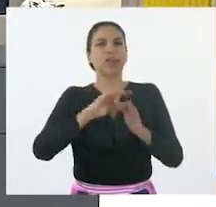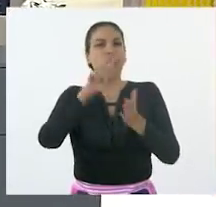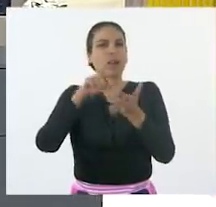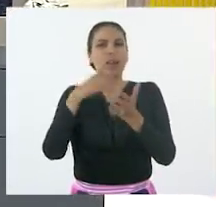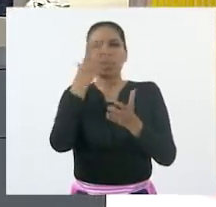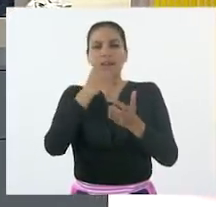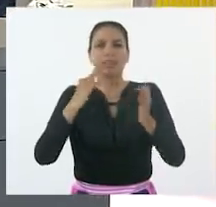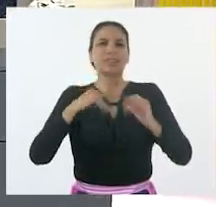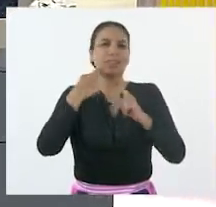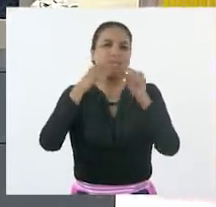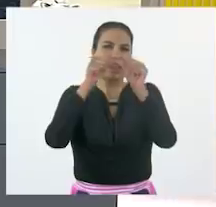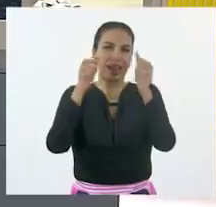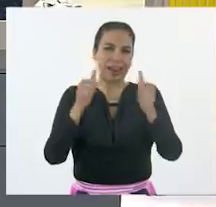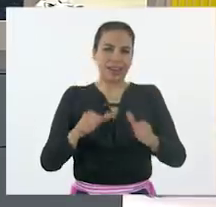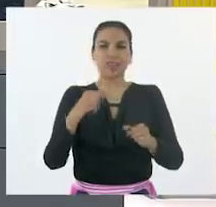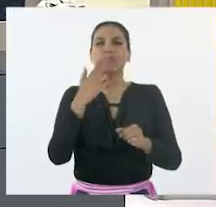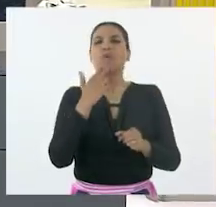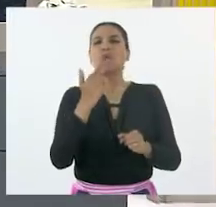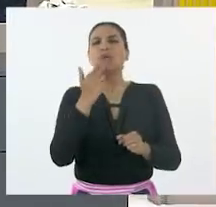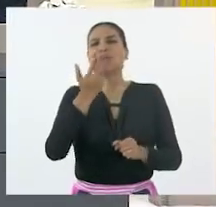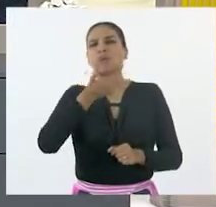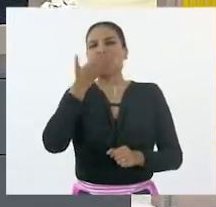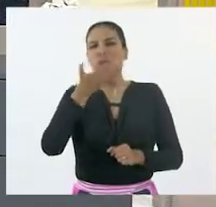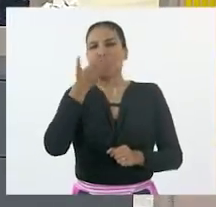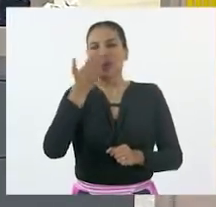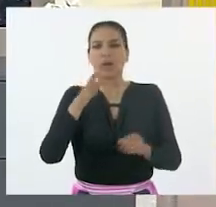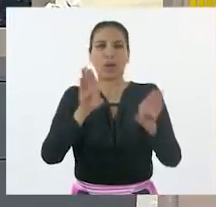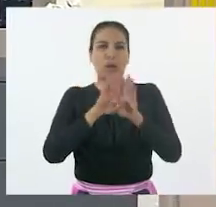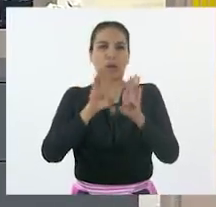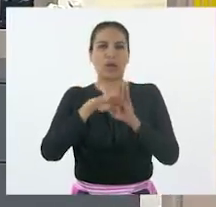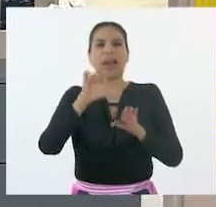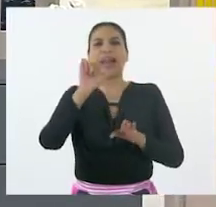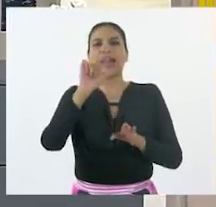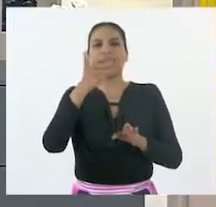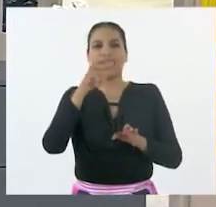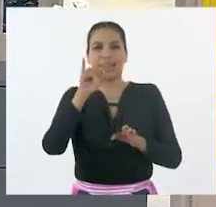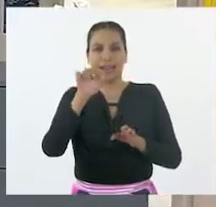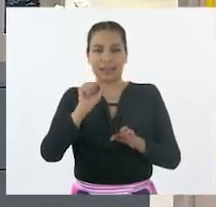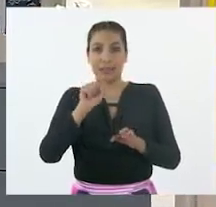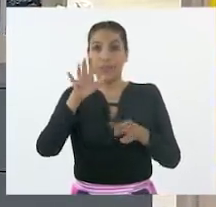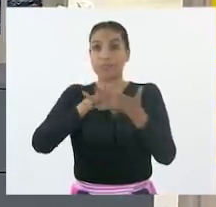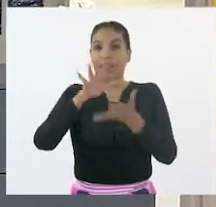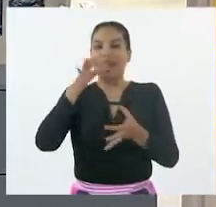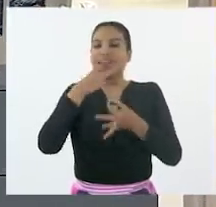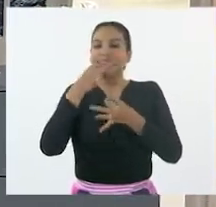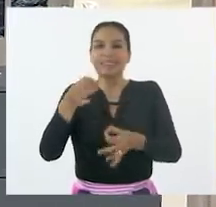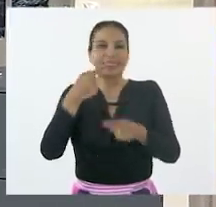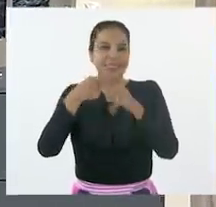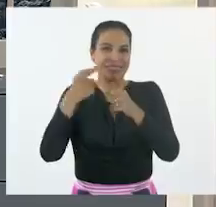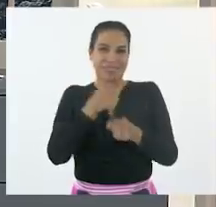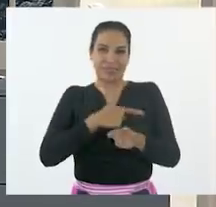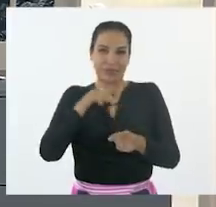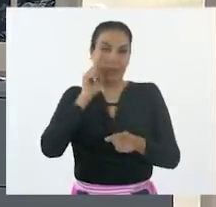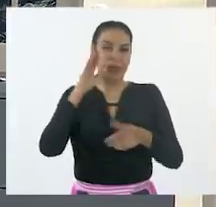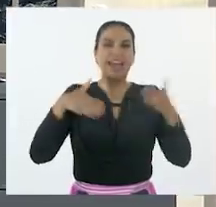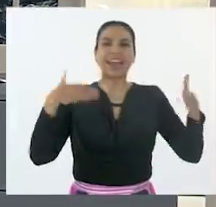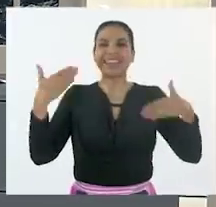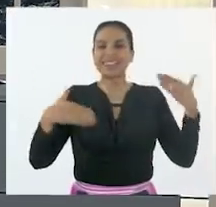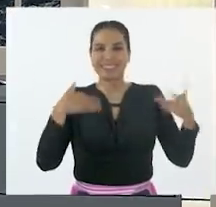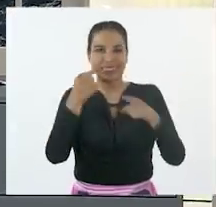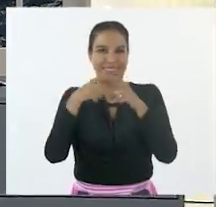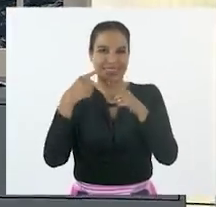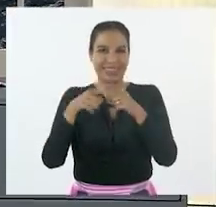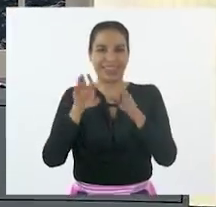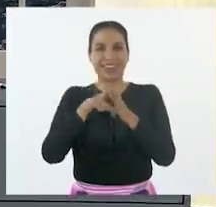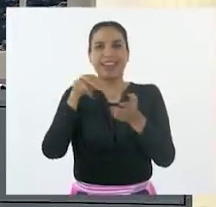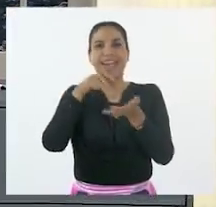lugar lleno de artesanías y dulces tradicionales, como las alegrías. Su mayor atractivo, si buscan aventura y diversión,